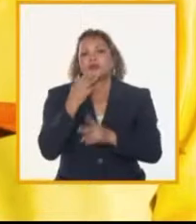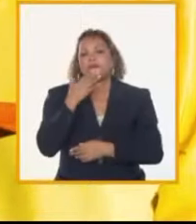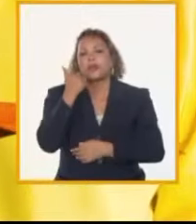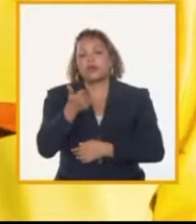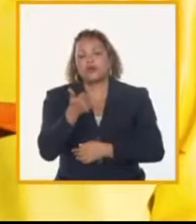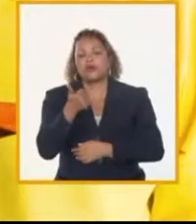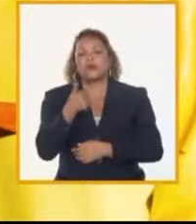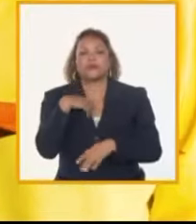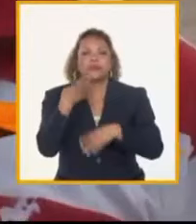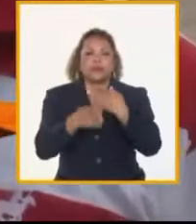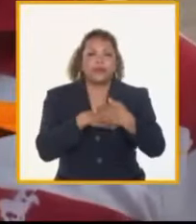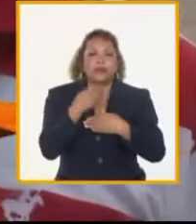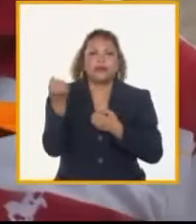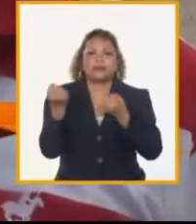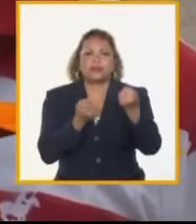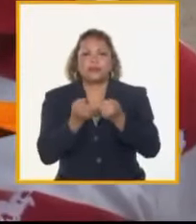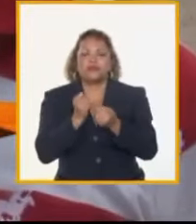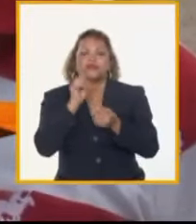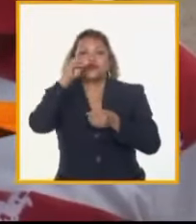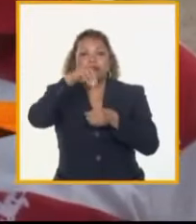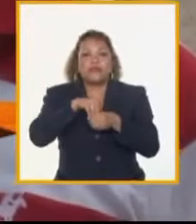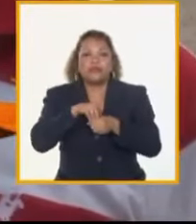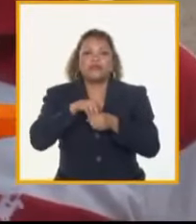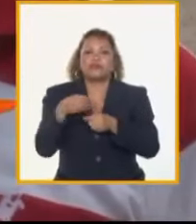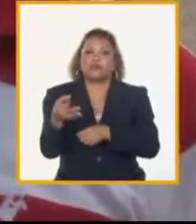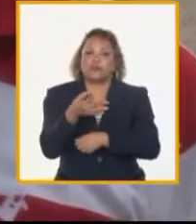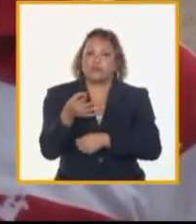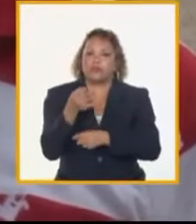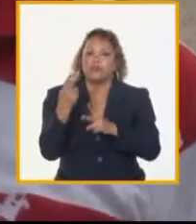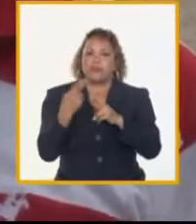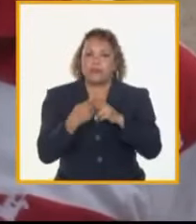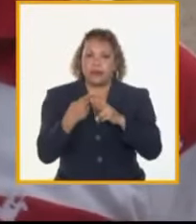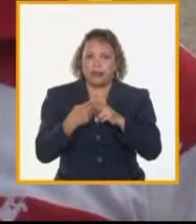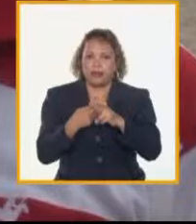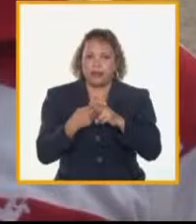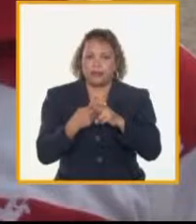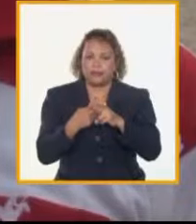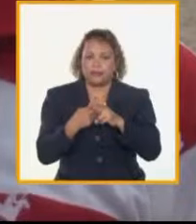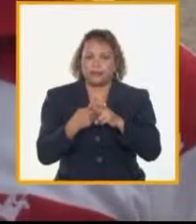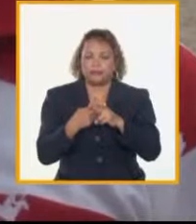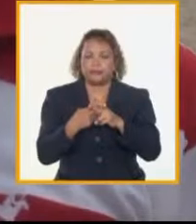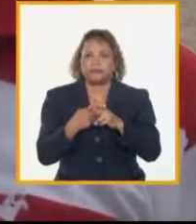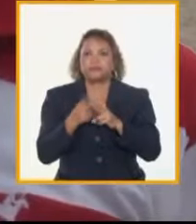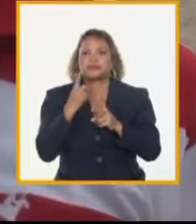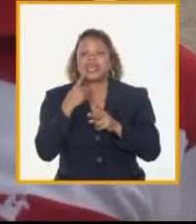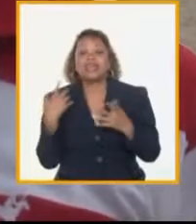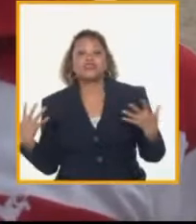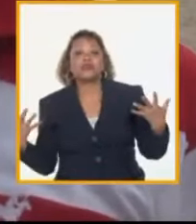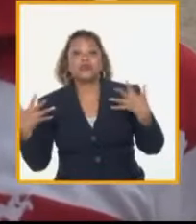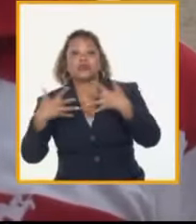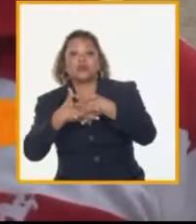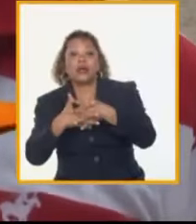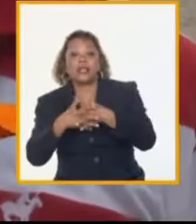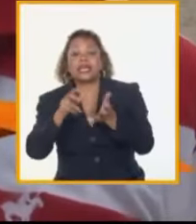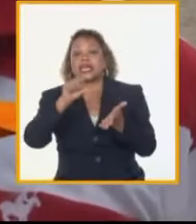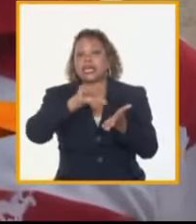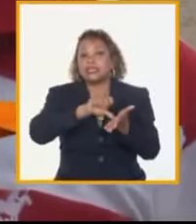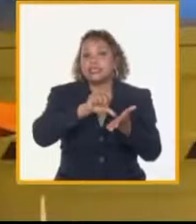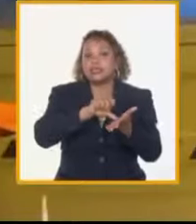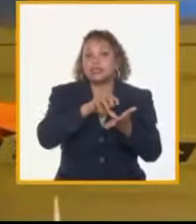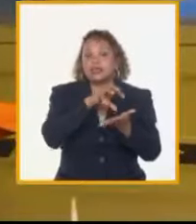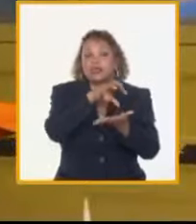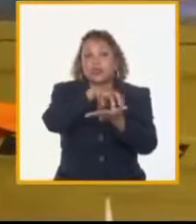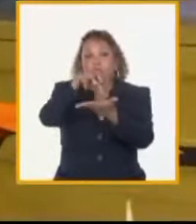transportación urbana que hoy existen en Bayamo. Y es un servicio que además va a permitir vincular el centro de la ciudad con los principales puntos